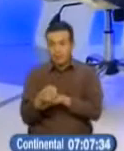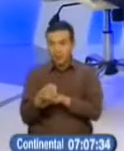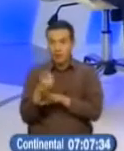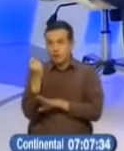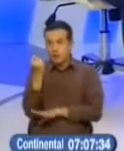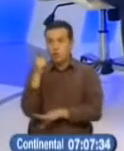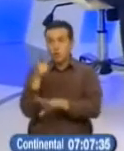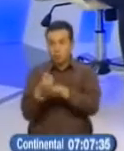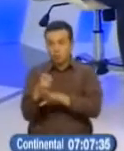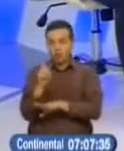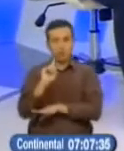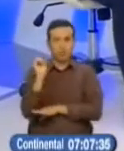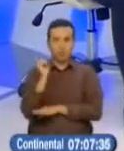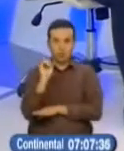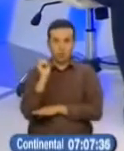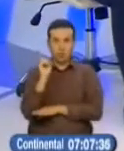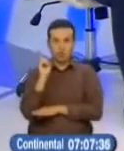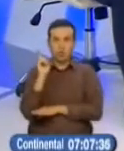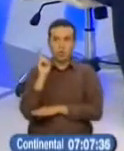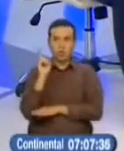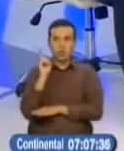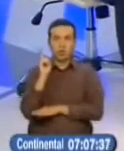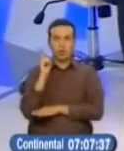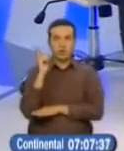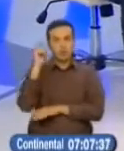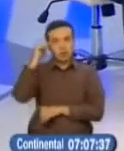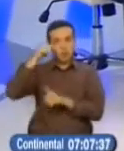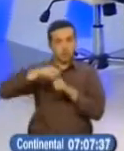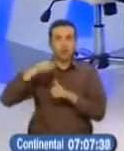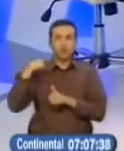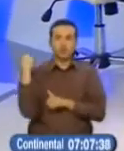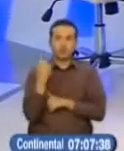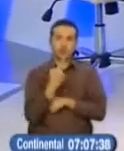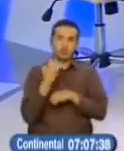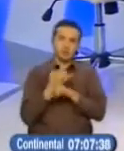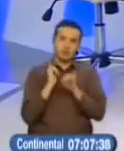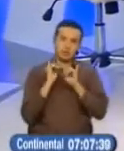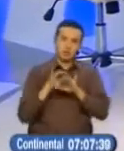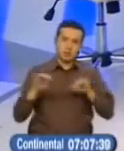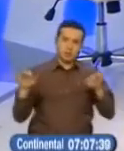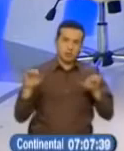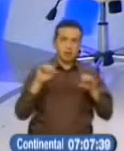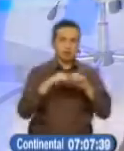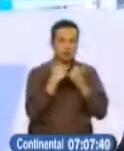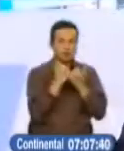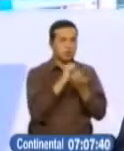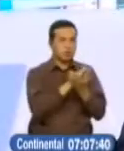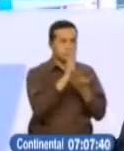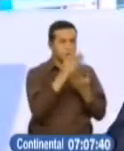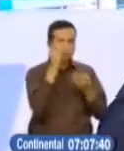estamos hablando con sectores del Ejecutivo. Recuerda que somos independientes del Ejecutivo, del Legislativo,